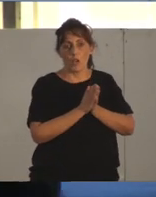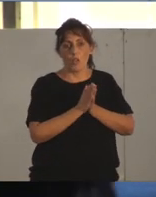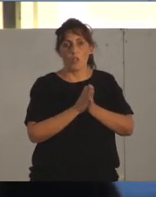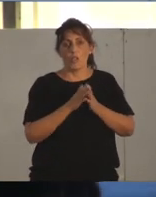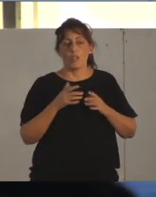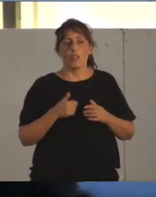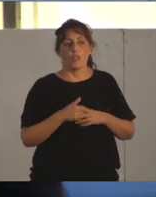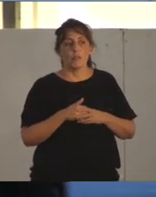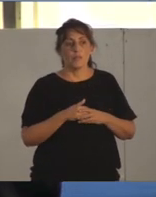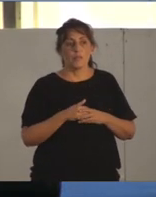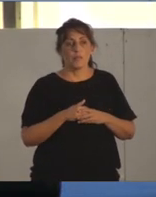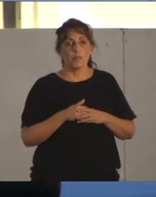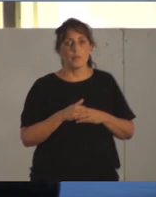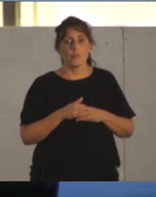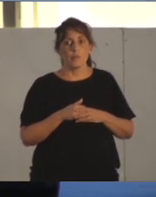con mi madre,